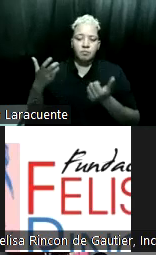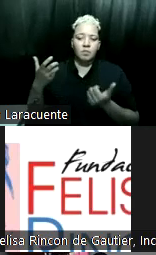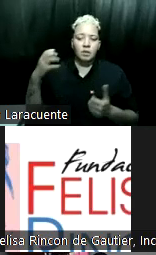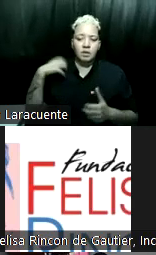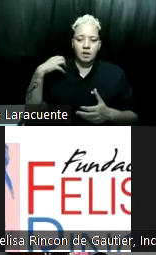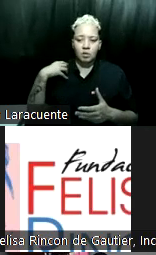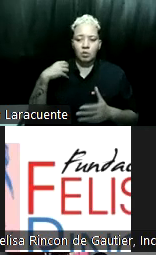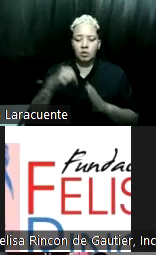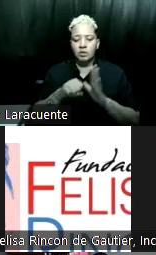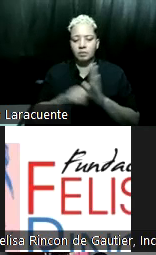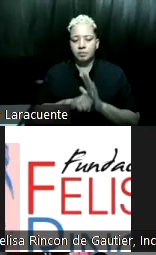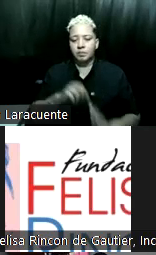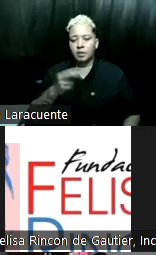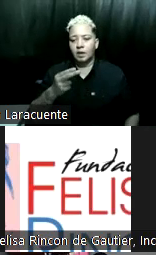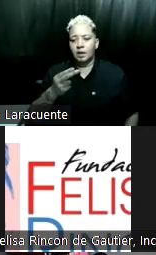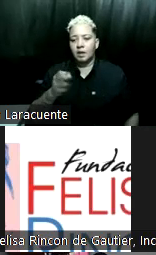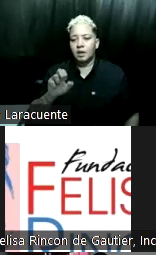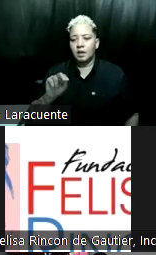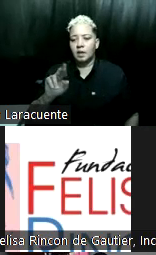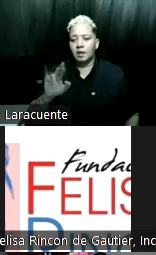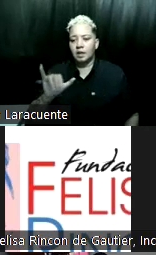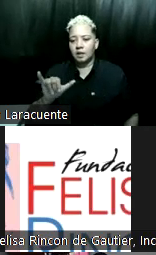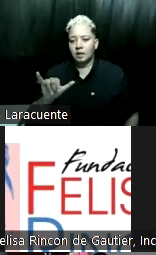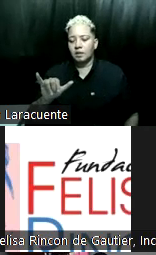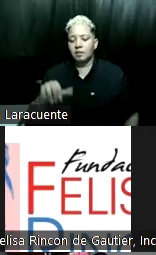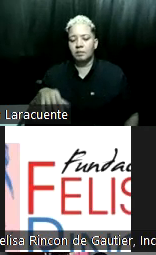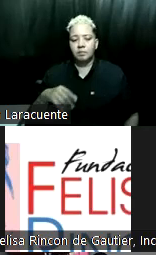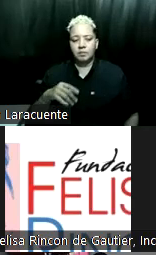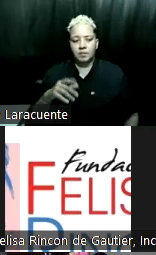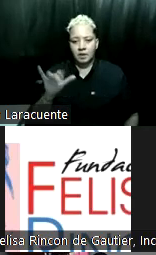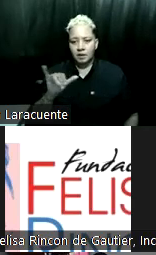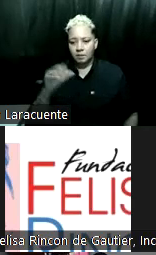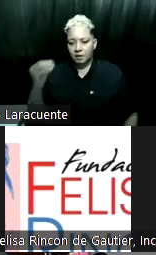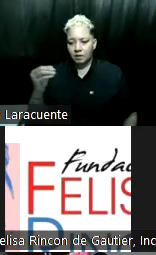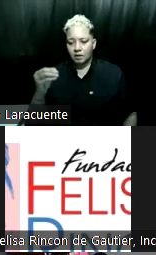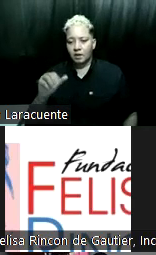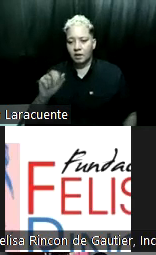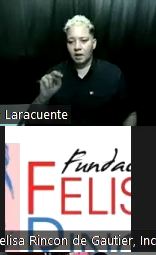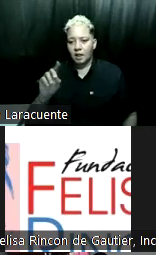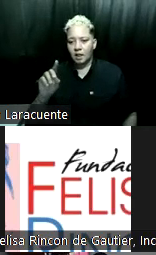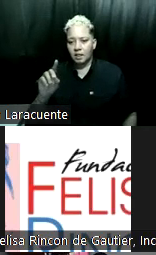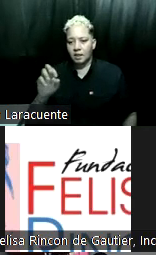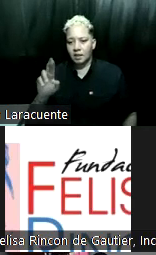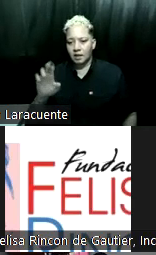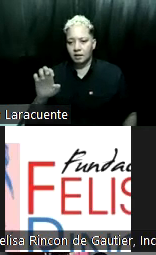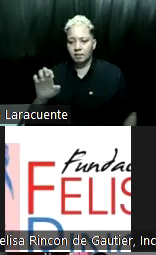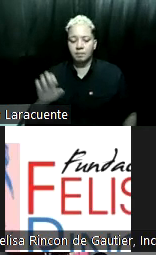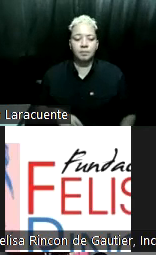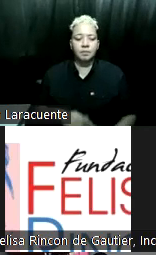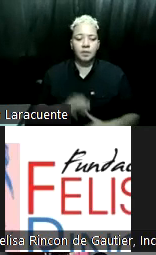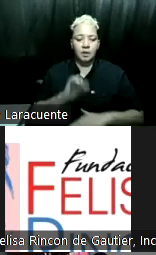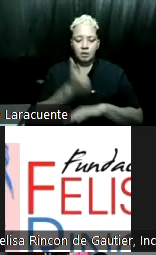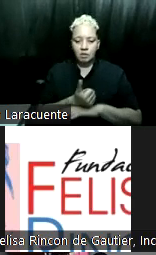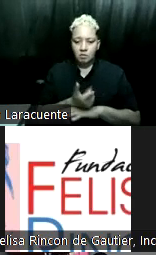estadounidense Henry Kissinger y el ministro de Relaciones Exteriores Andrei Gromyko. Se establecieron